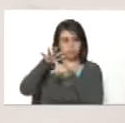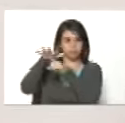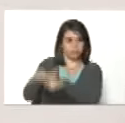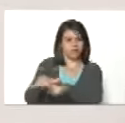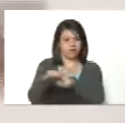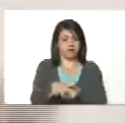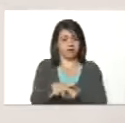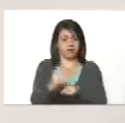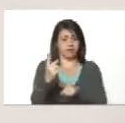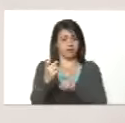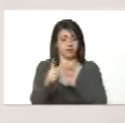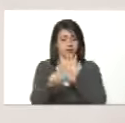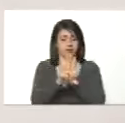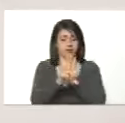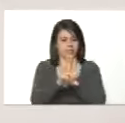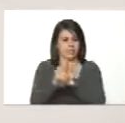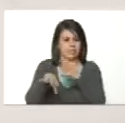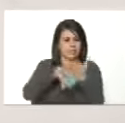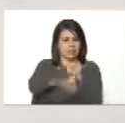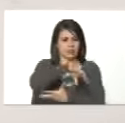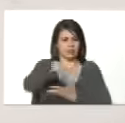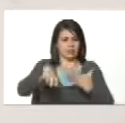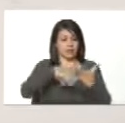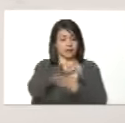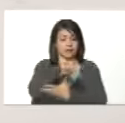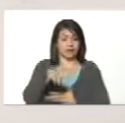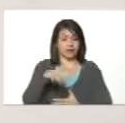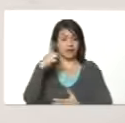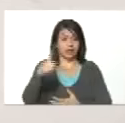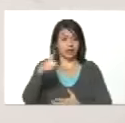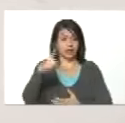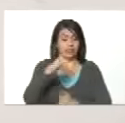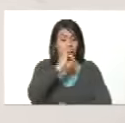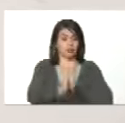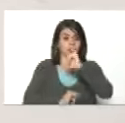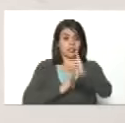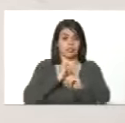absolutamente ilegales y reñidas con el derecho internacional,